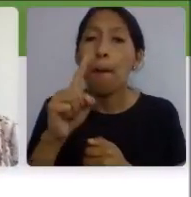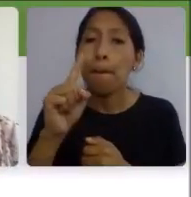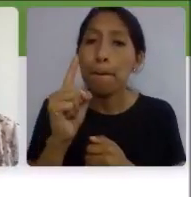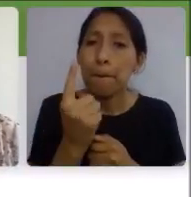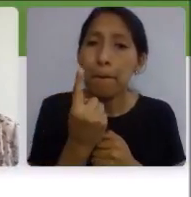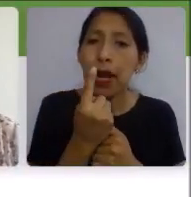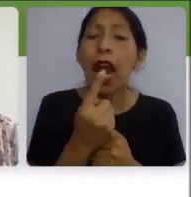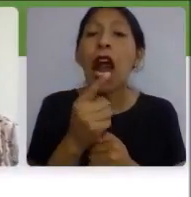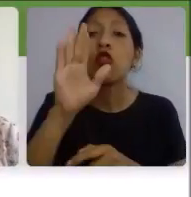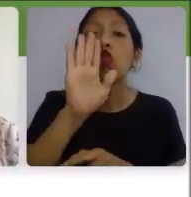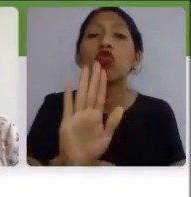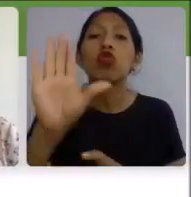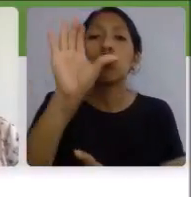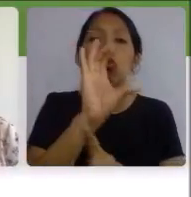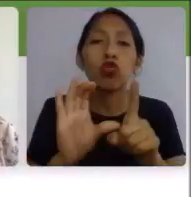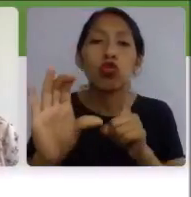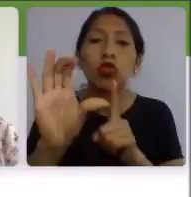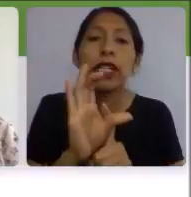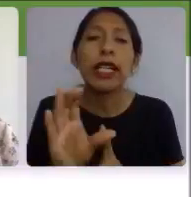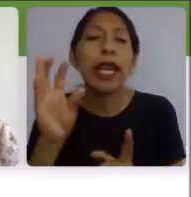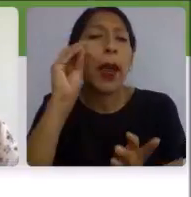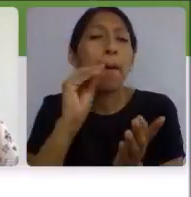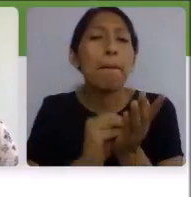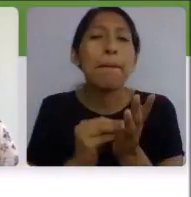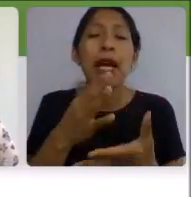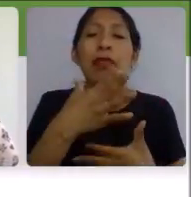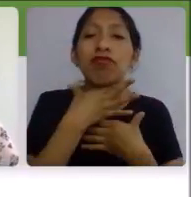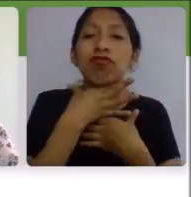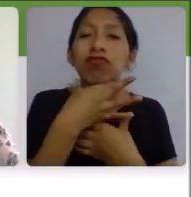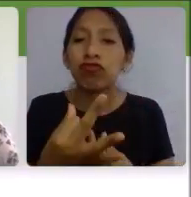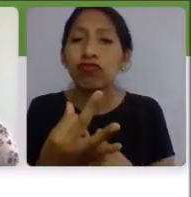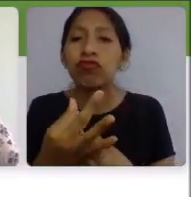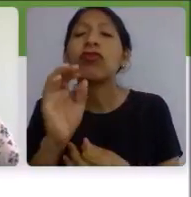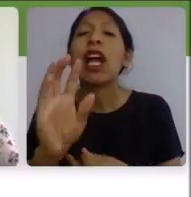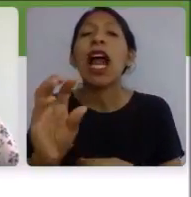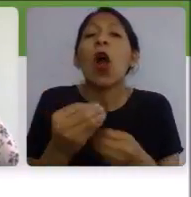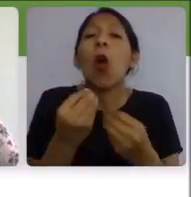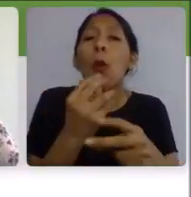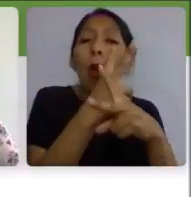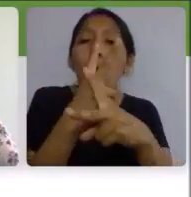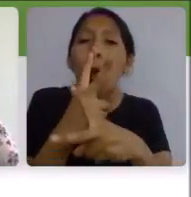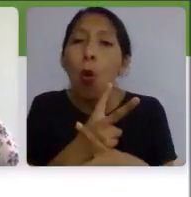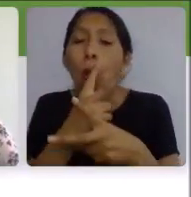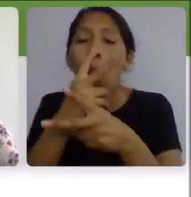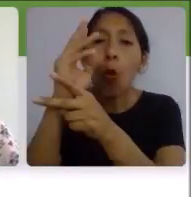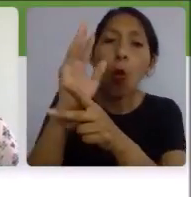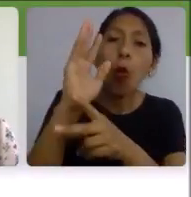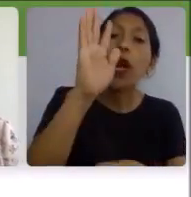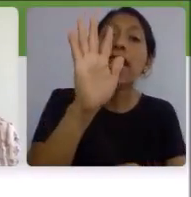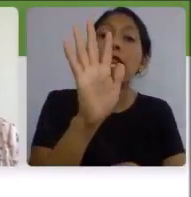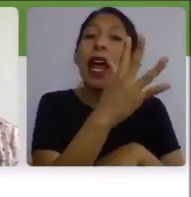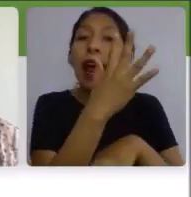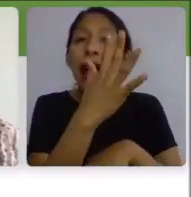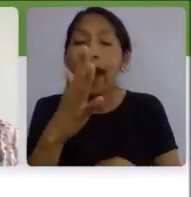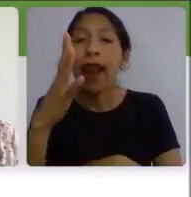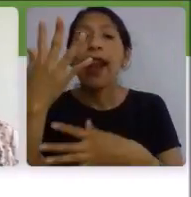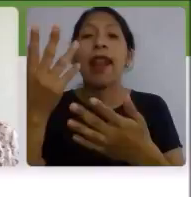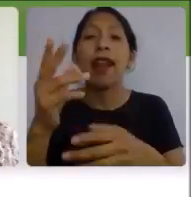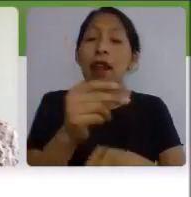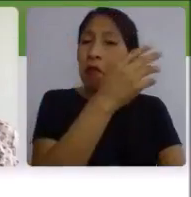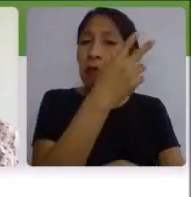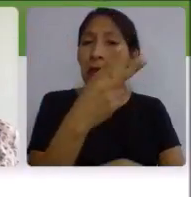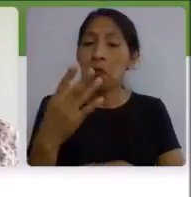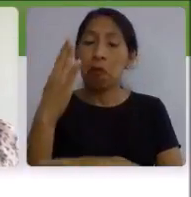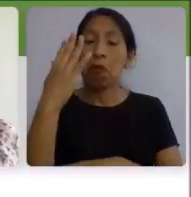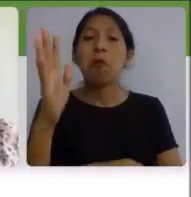segmento cultural. Le importa, le interesan mucho los temas de naturaleza y seguidos de aventura. Entonces,